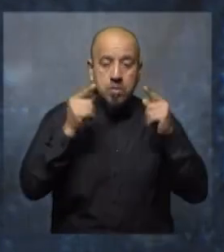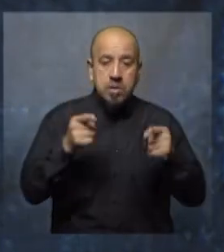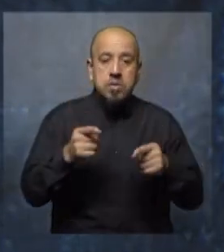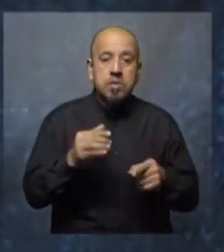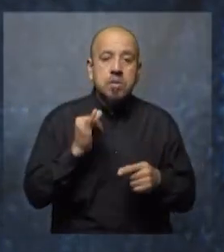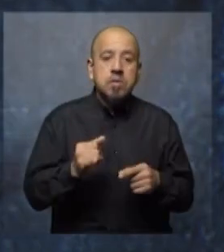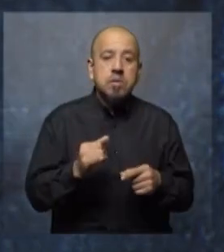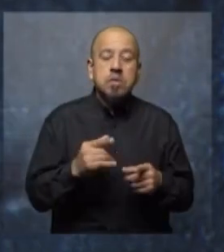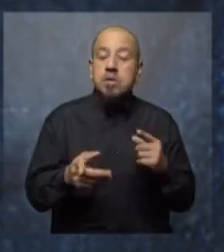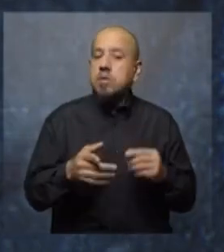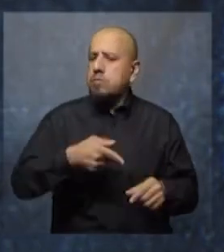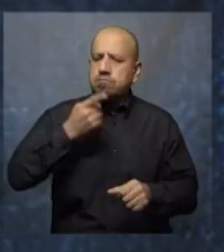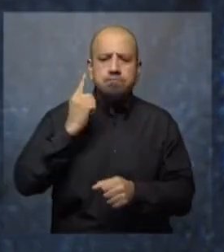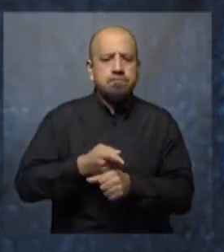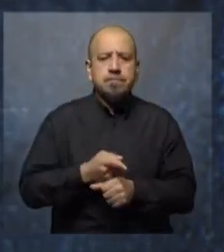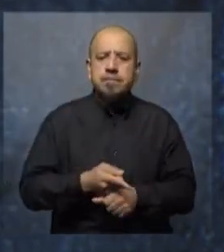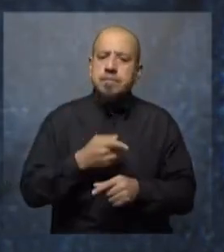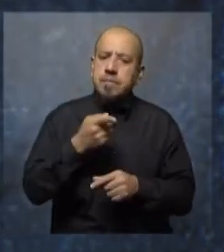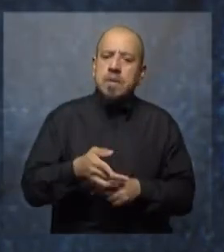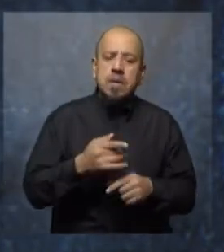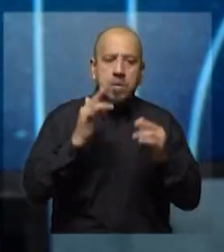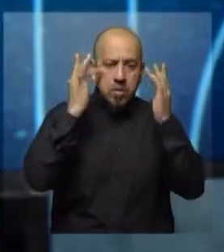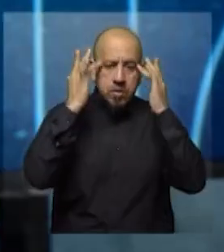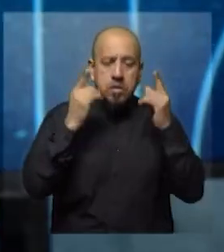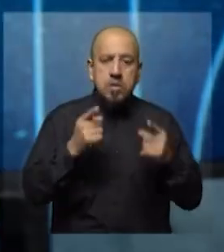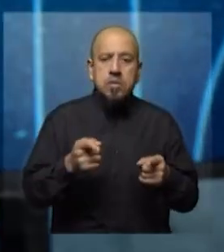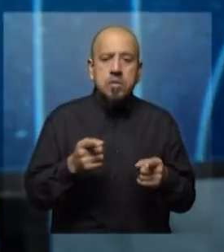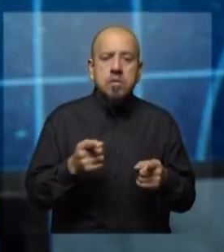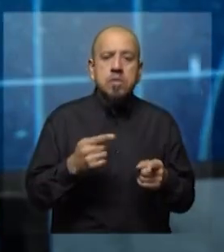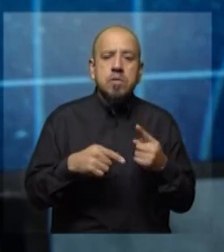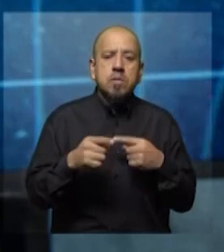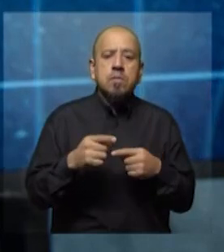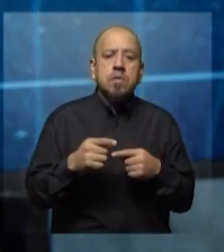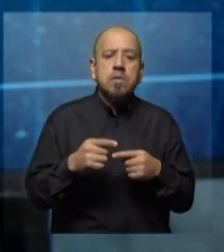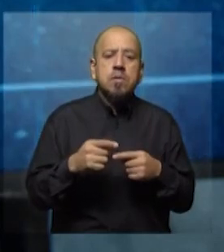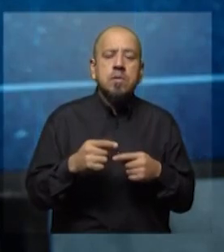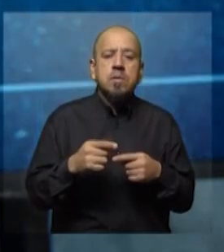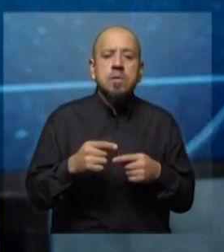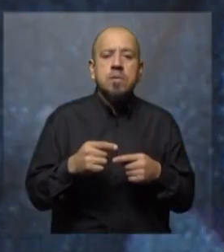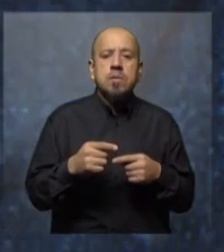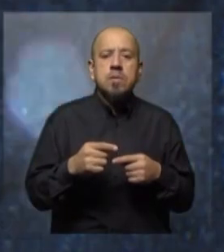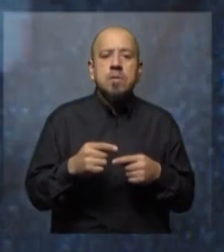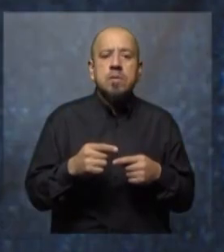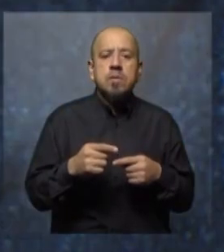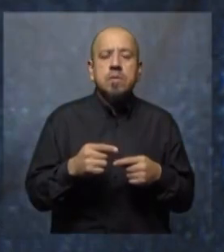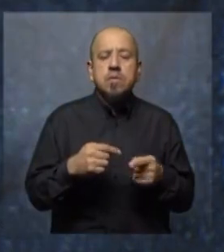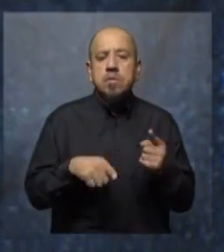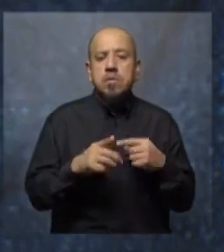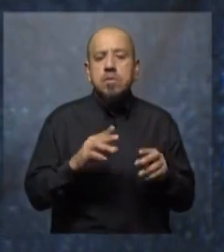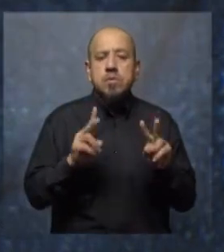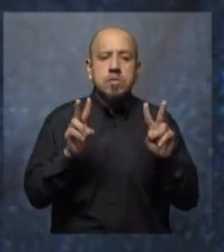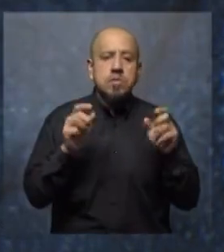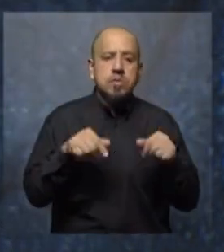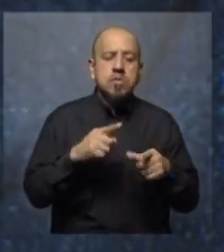que es un imperativo educar Para eso sí lo cual no implica que muchas veces los caminos